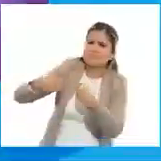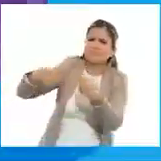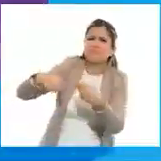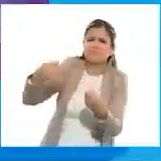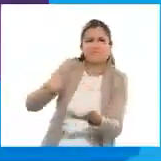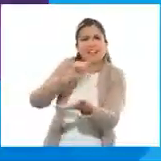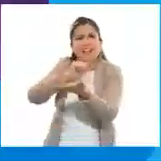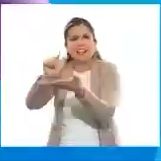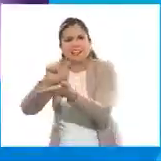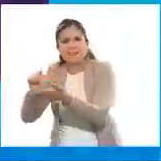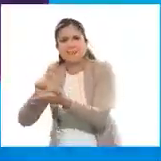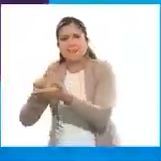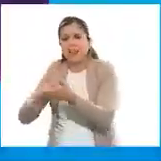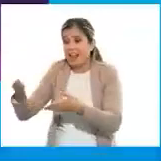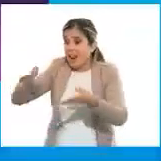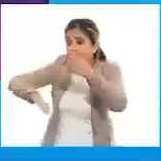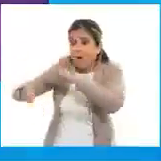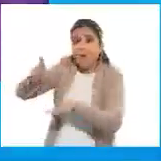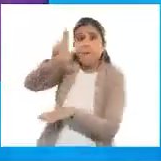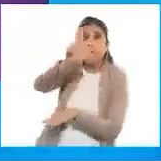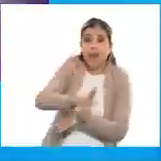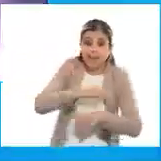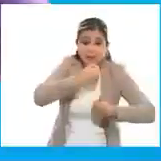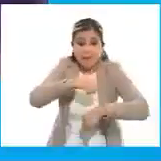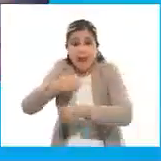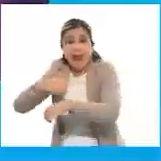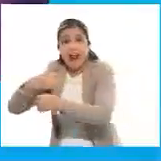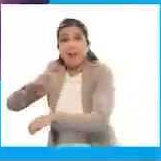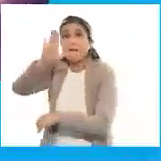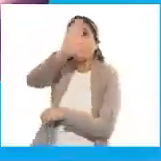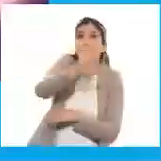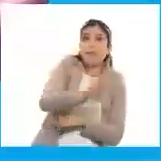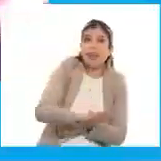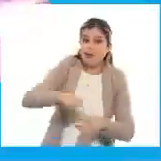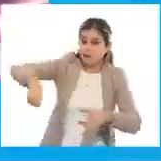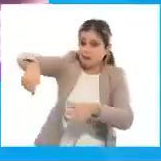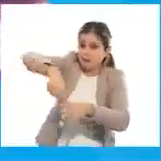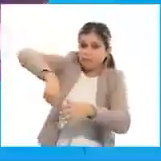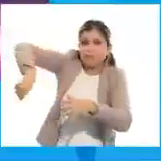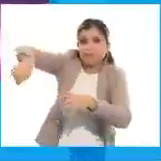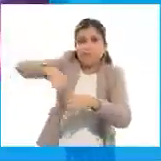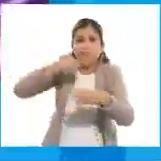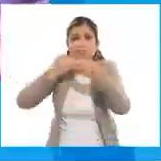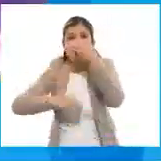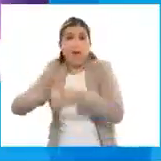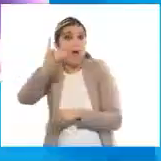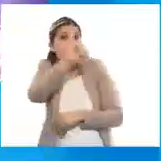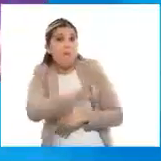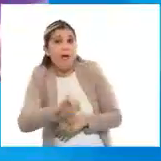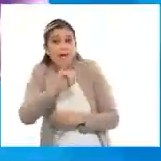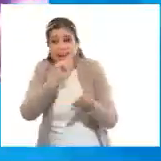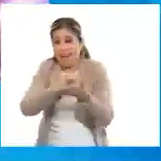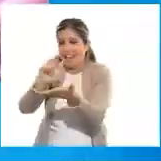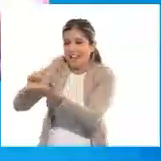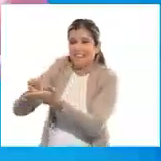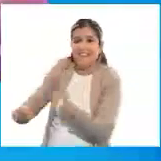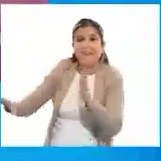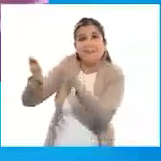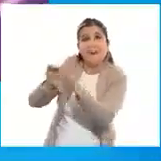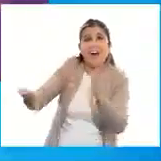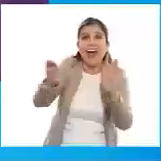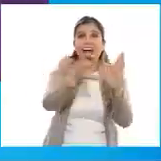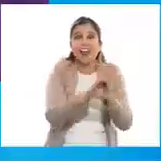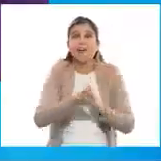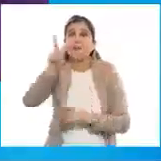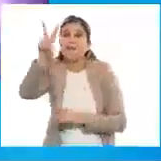El lunes doblo la ropa, martes me toca barrer, miércoles meneo la sopa que todos van a comer, jueves de limpiar mi cuarto, el viernes siempre lo